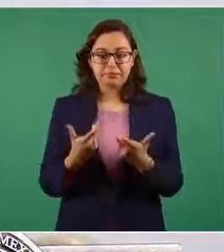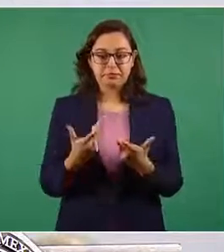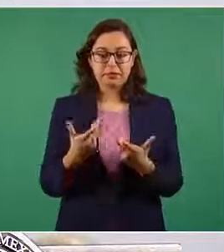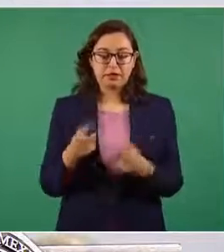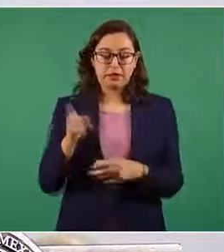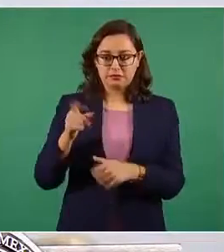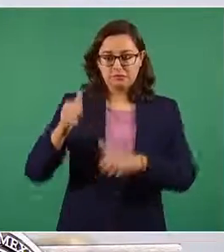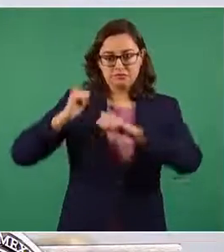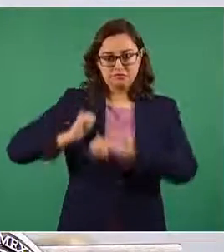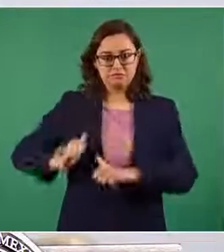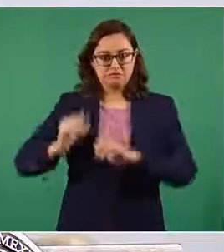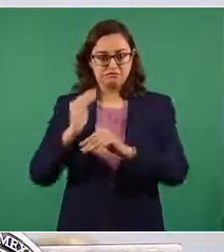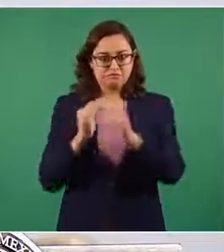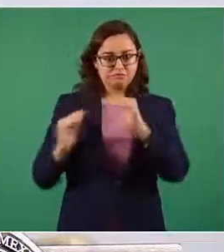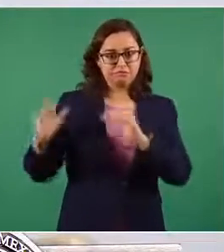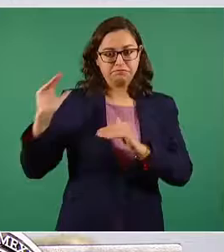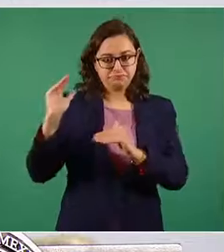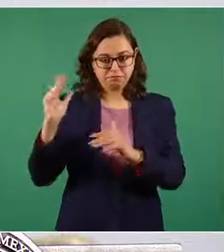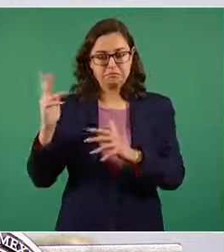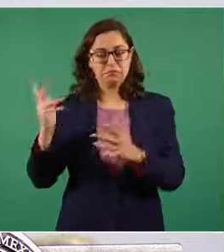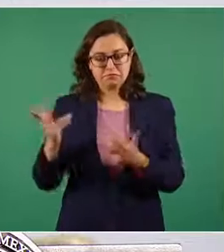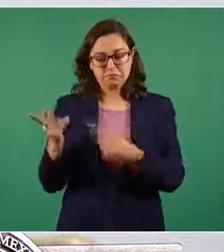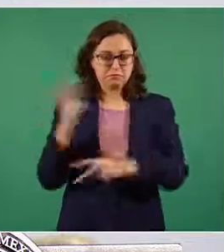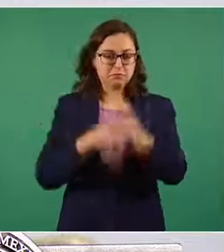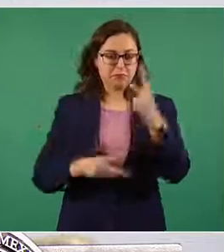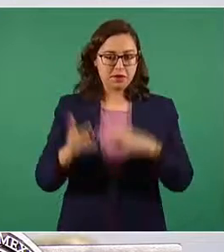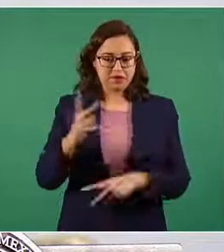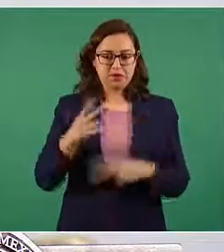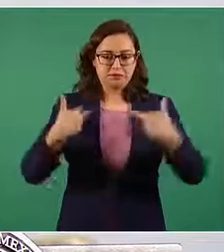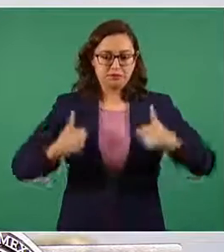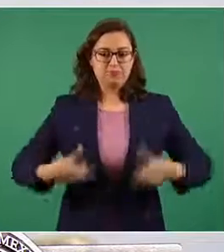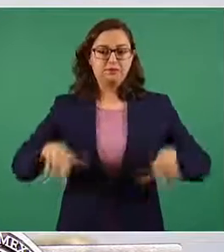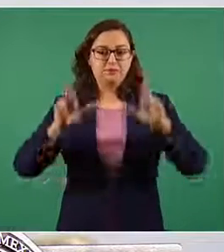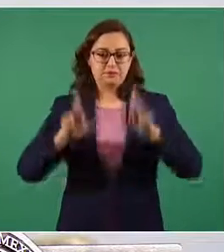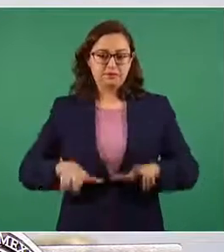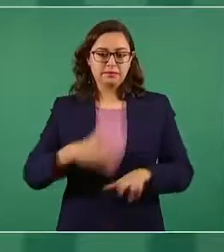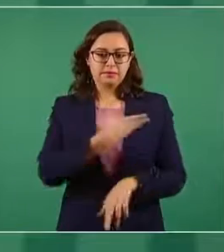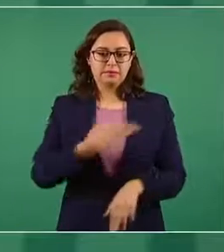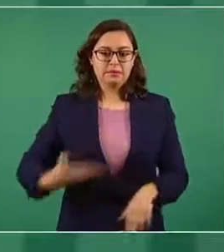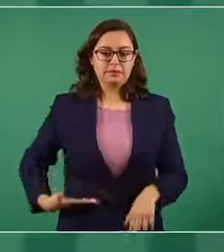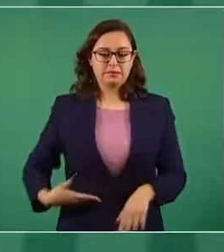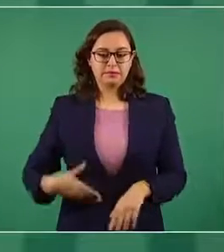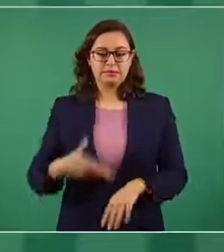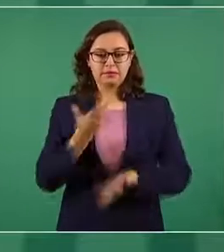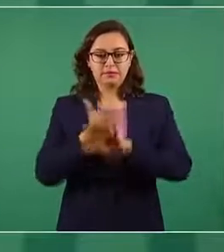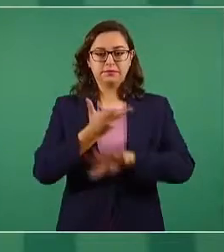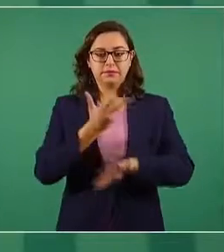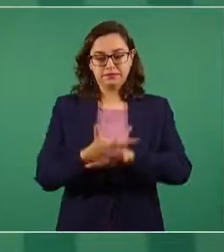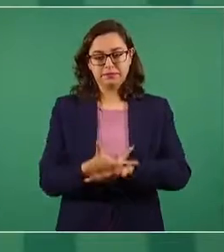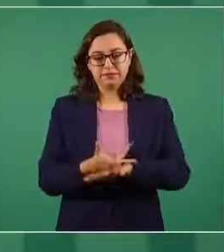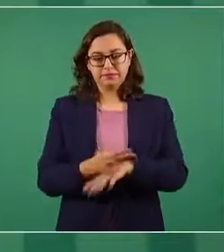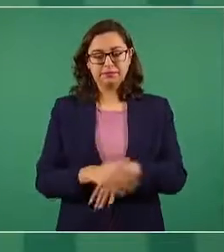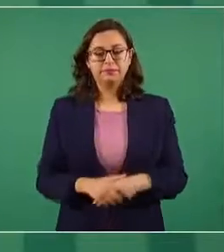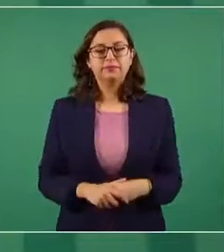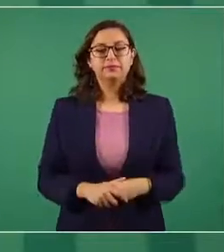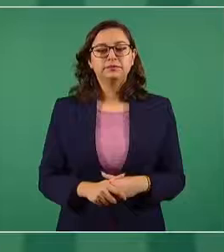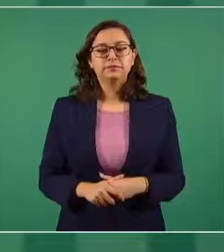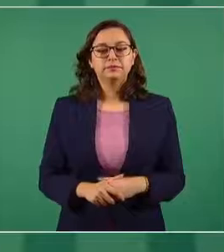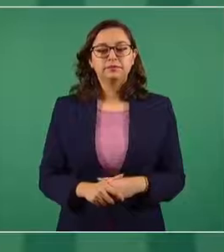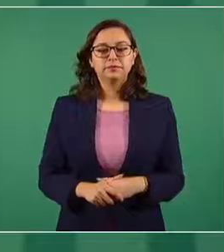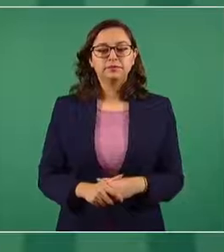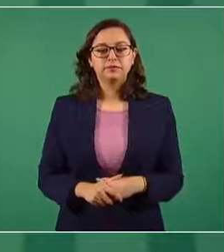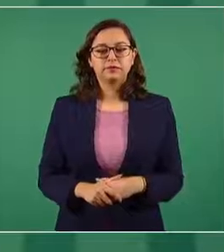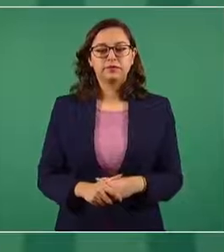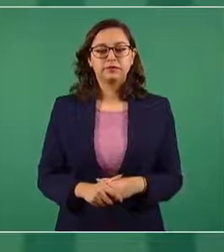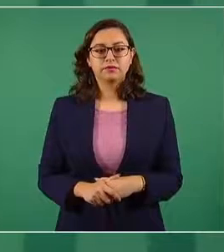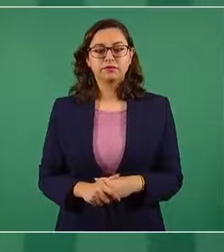más alto nivel que viene, con la representación del presidente de los Estados Unidos. Va a visitar al